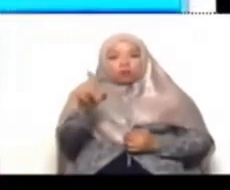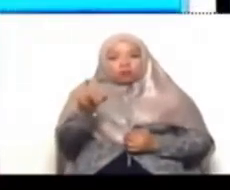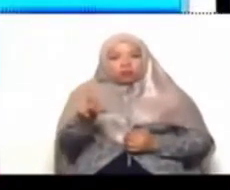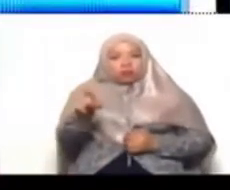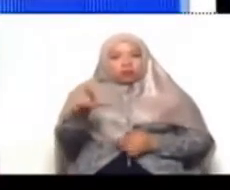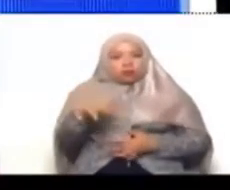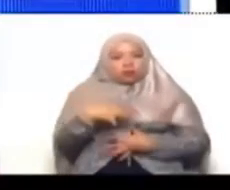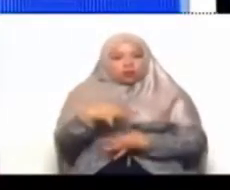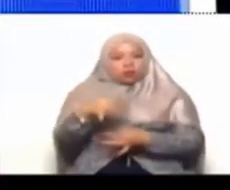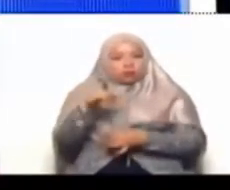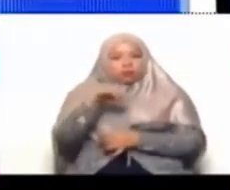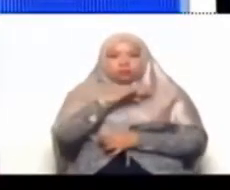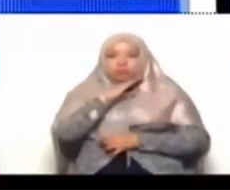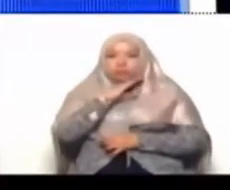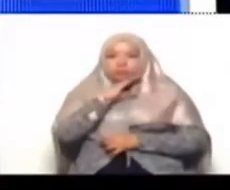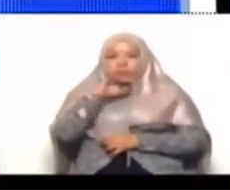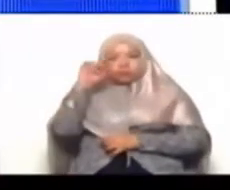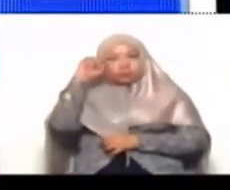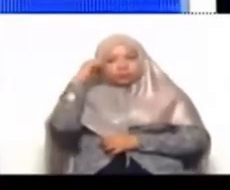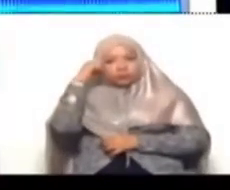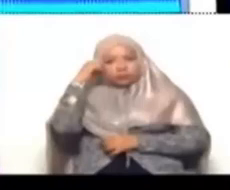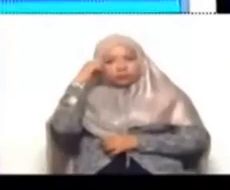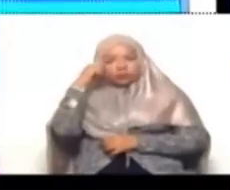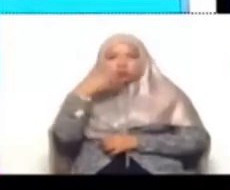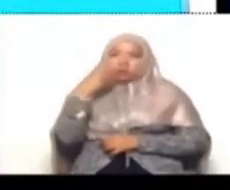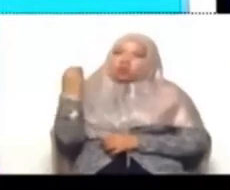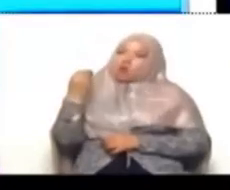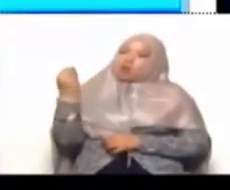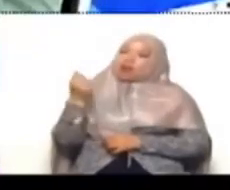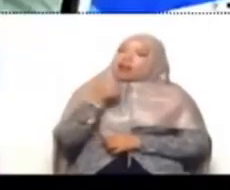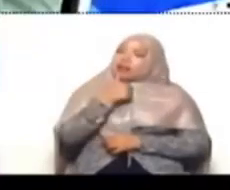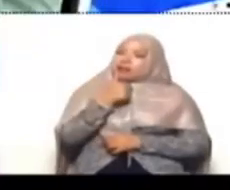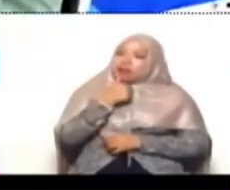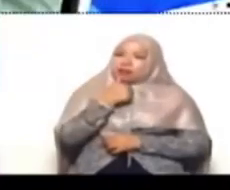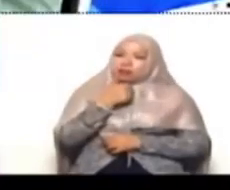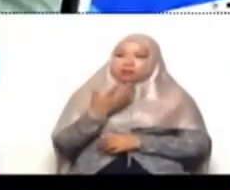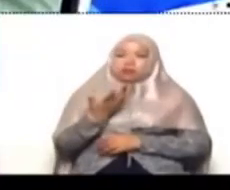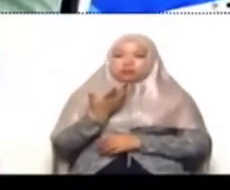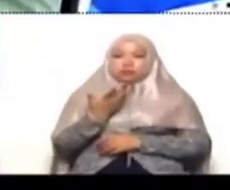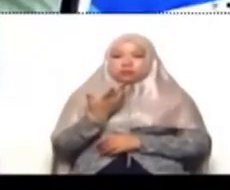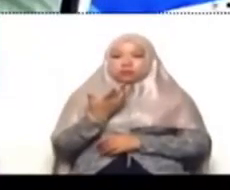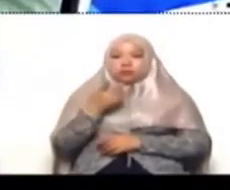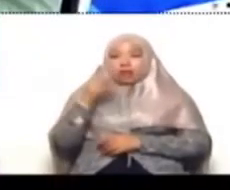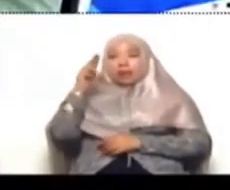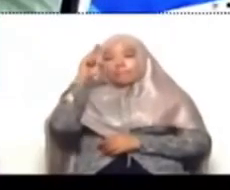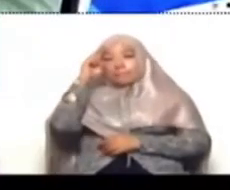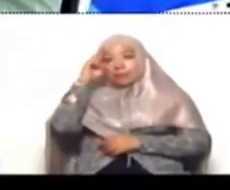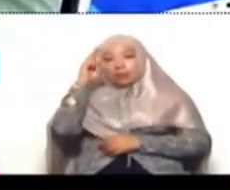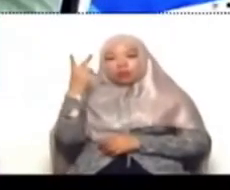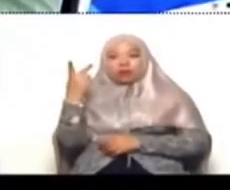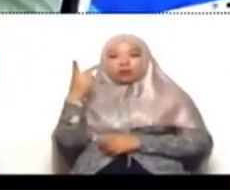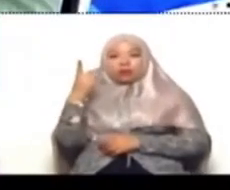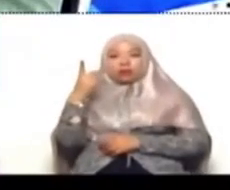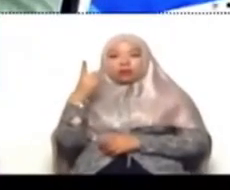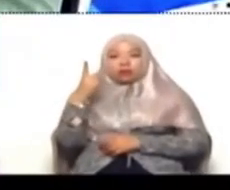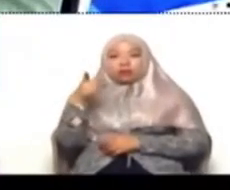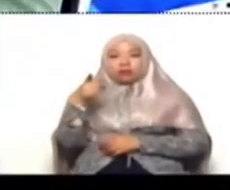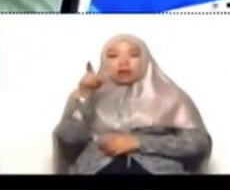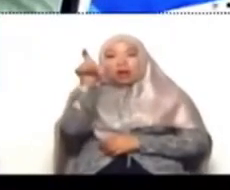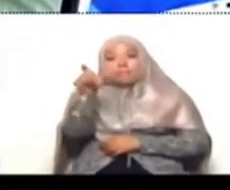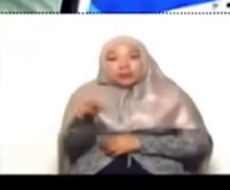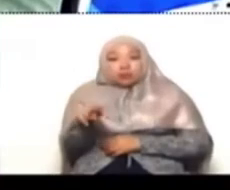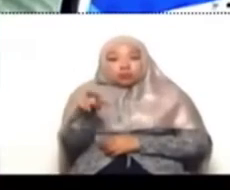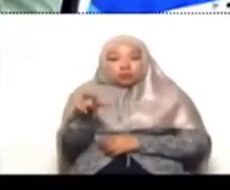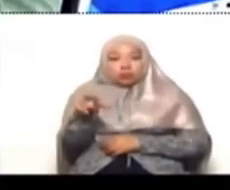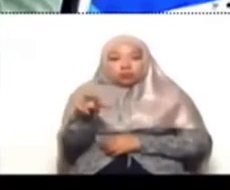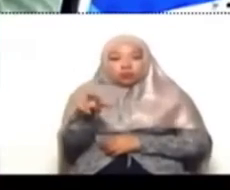interesante. Yo lo estudié. Y hay que recordar a los más jóvenes. Y a los no tan jóvenes que tienen poca memoria. Joao Gobeya fue una persona que